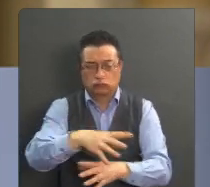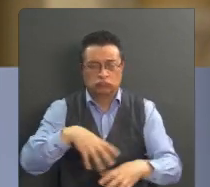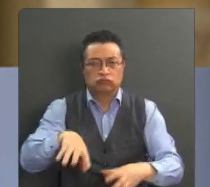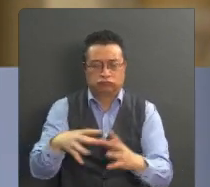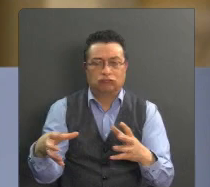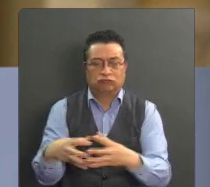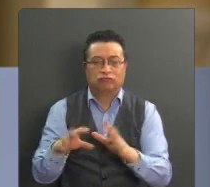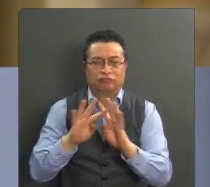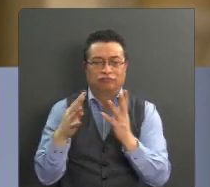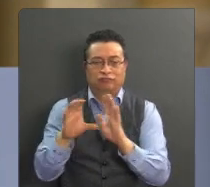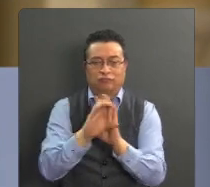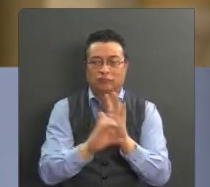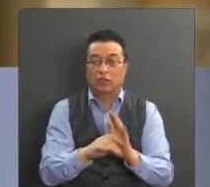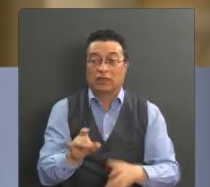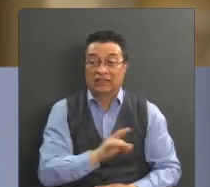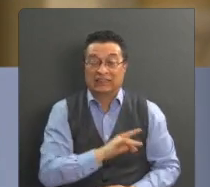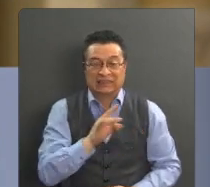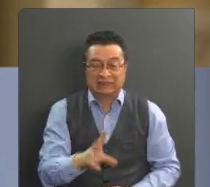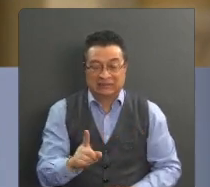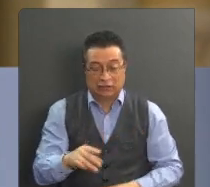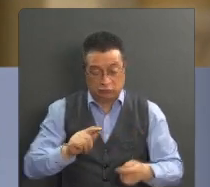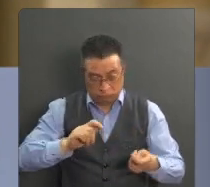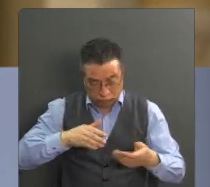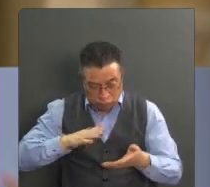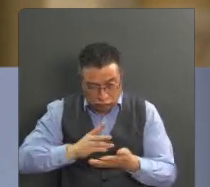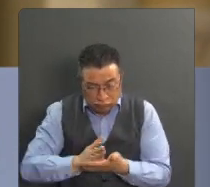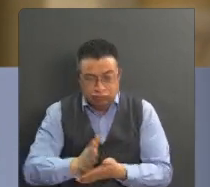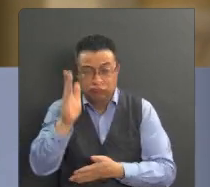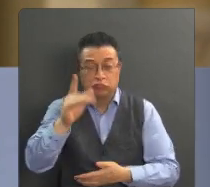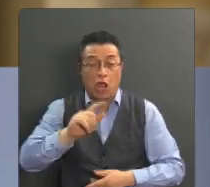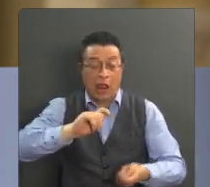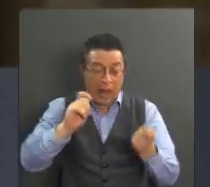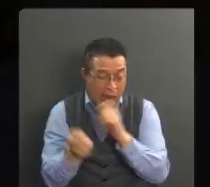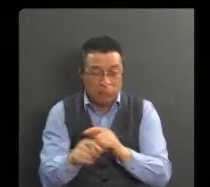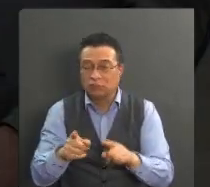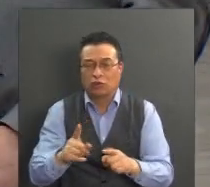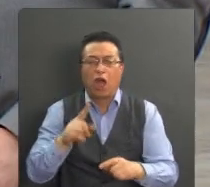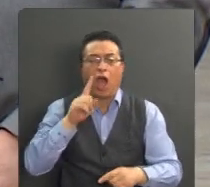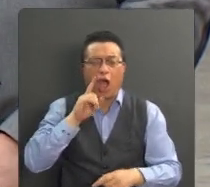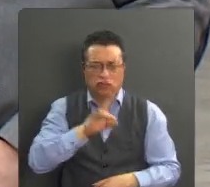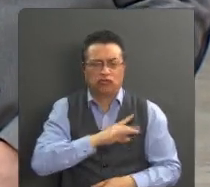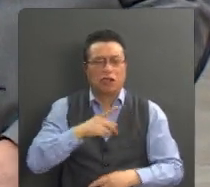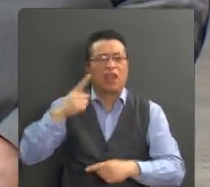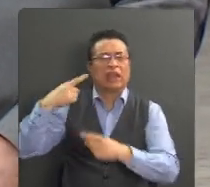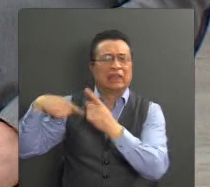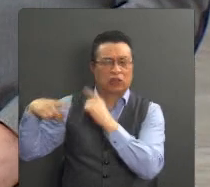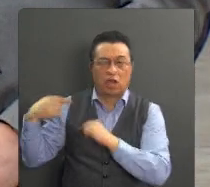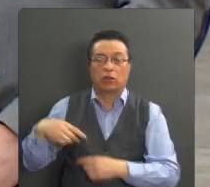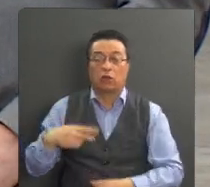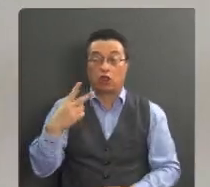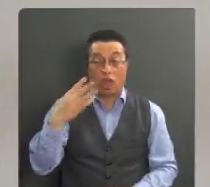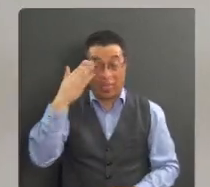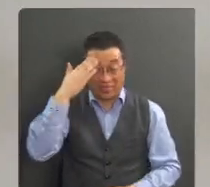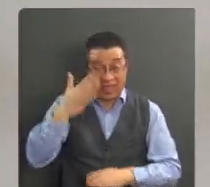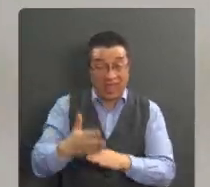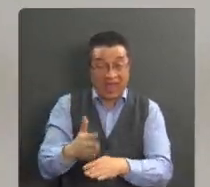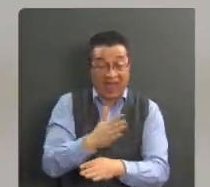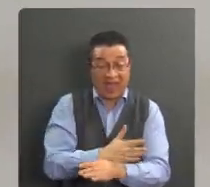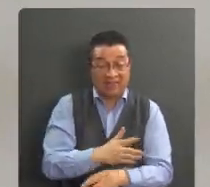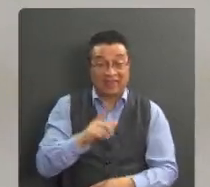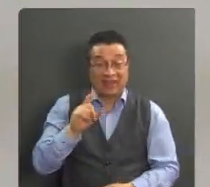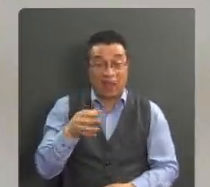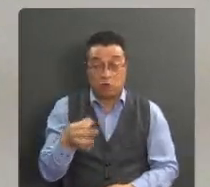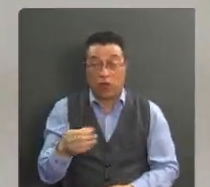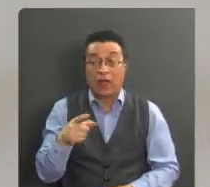Constitucional. Chile no nace con esta convención. Chile tiene una historia. Dos días antes de dejar La Moneda, el expresidente